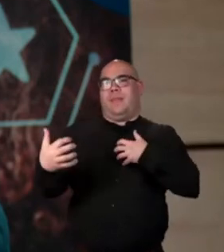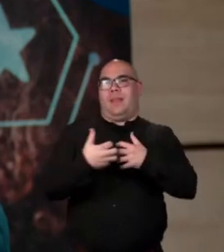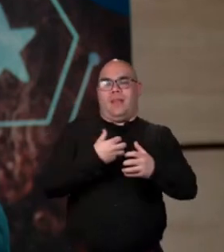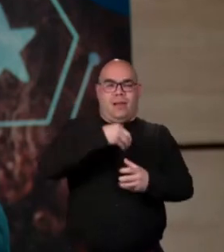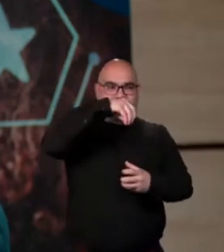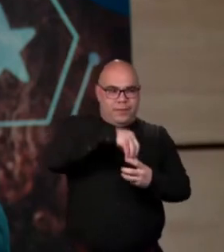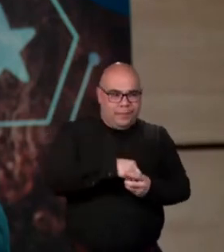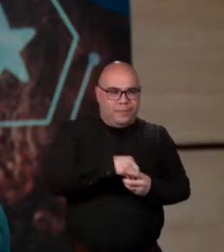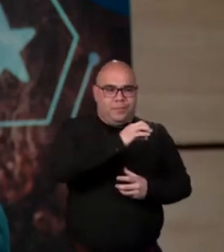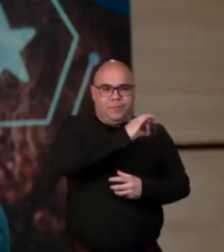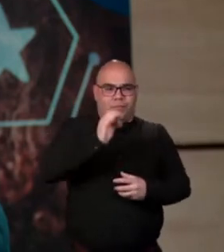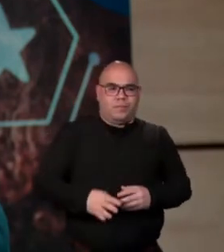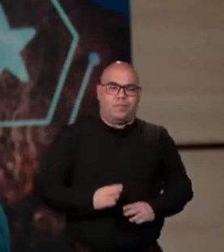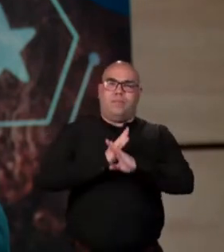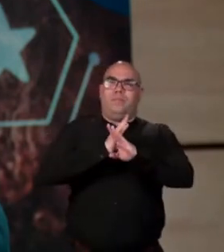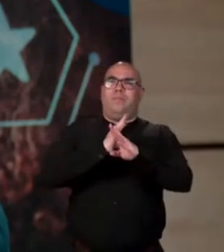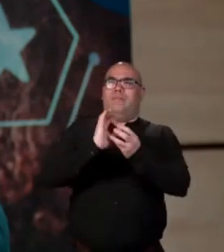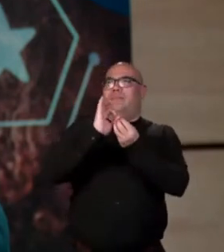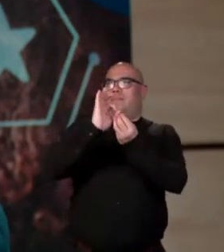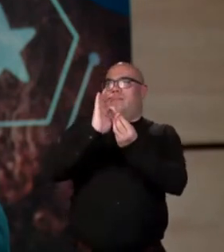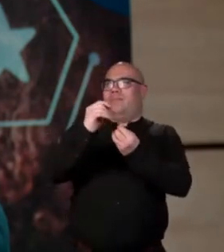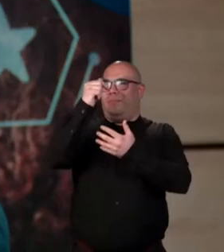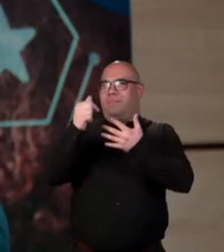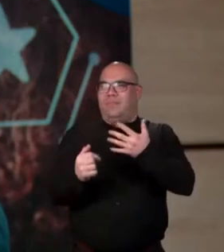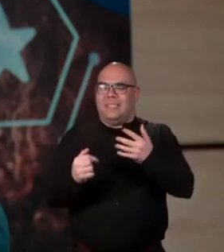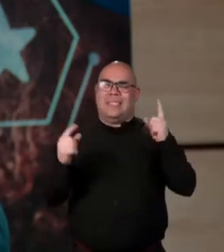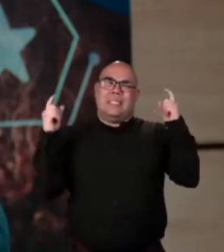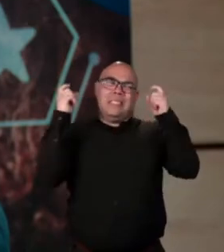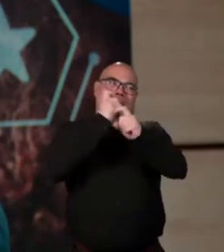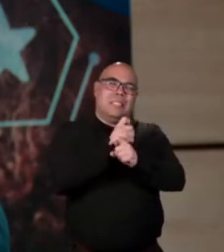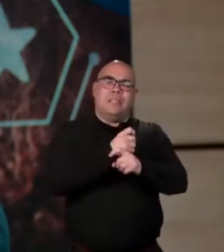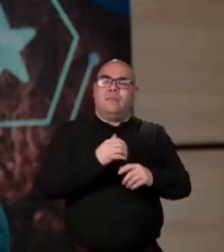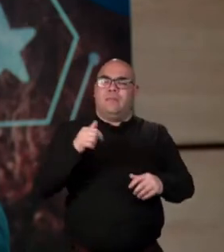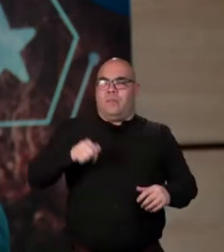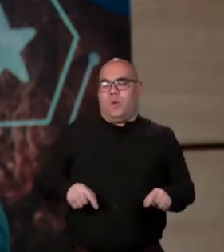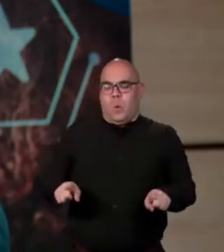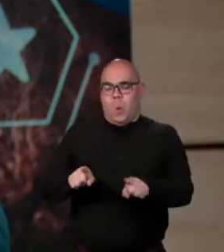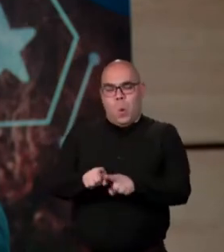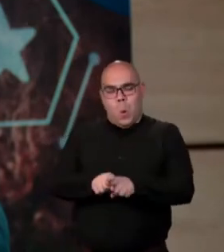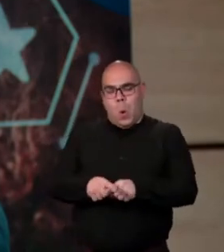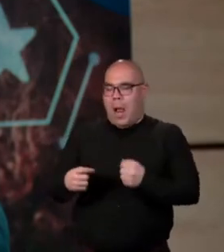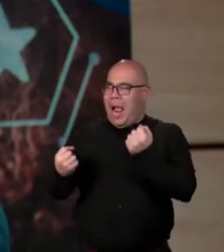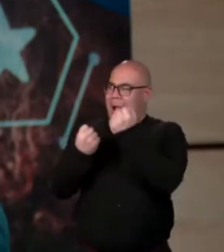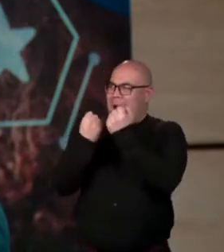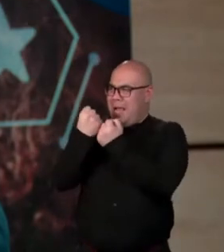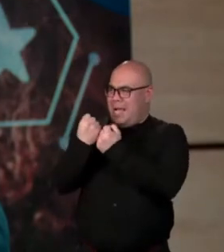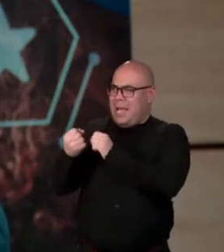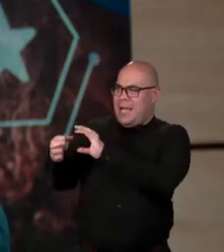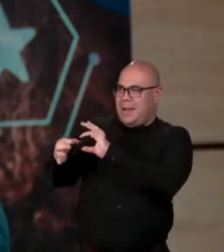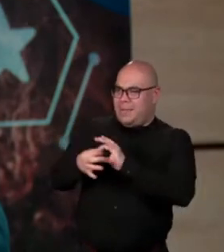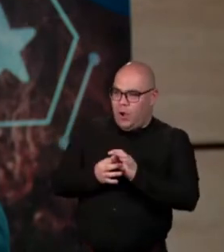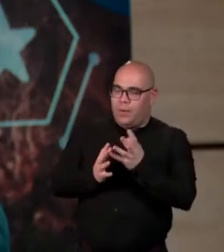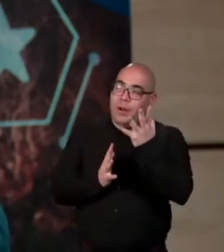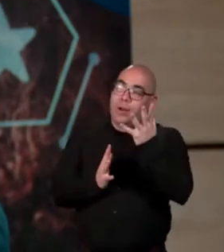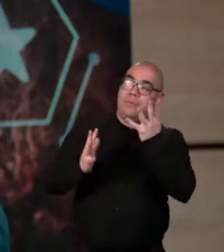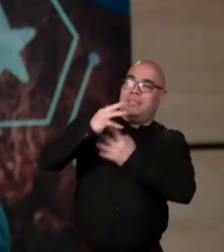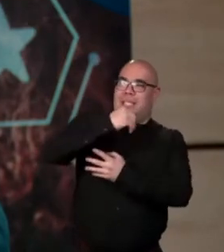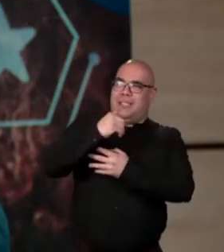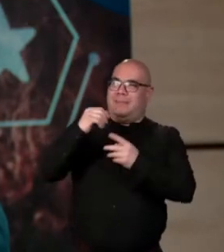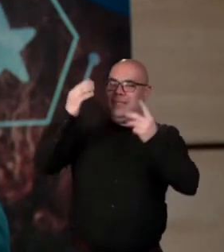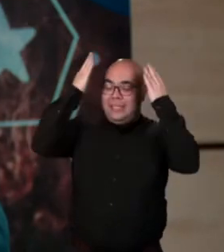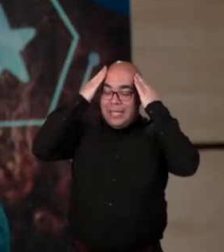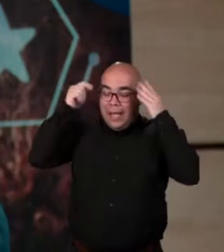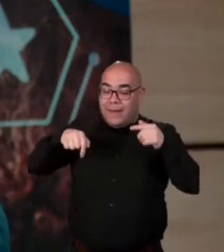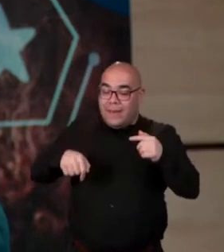aseguramiento de la calidad y como un elemento de apoyo transversal al despliegue de nuestra función misional